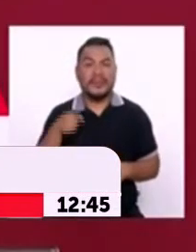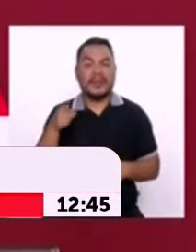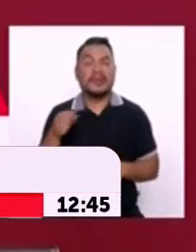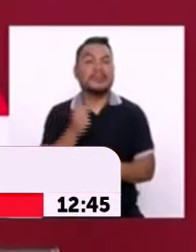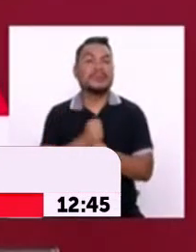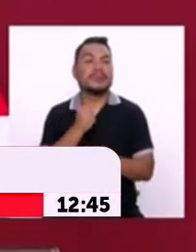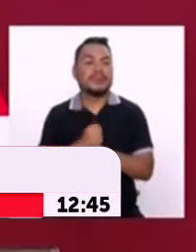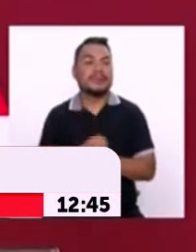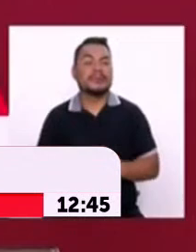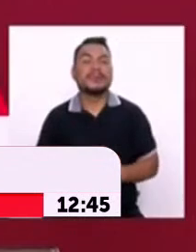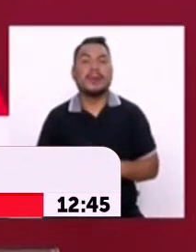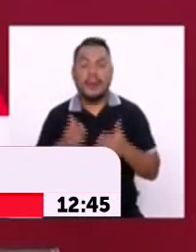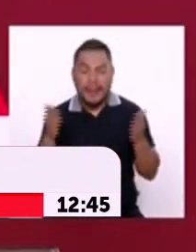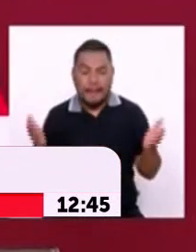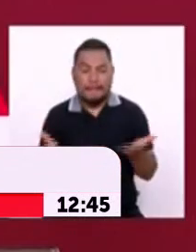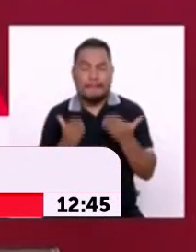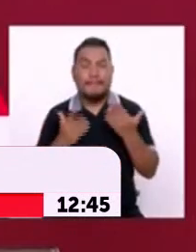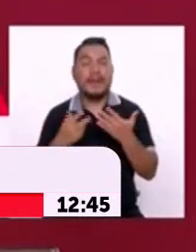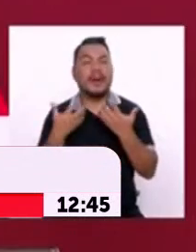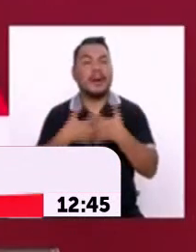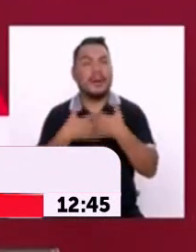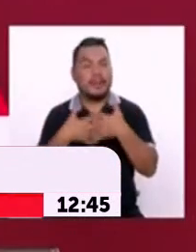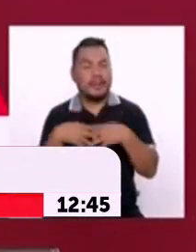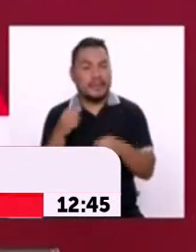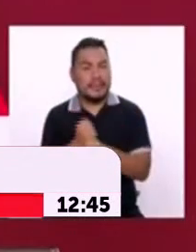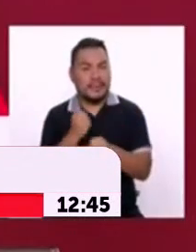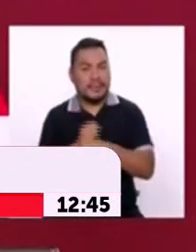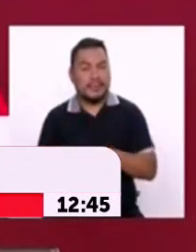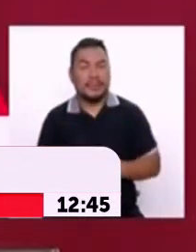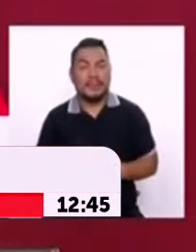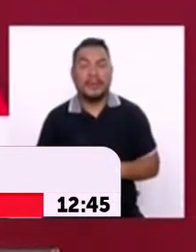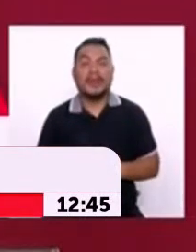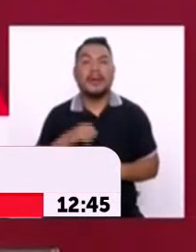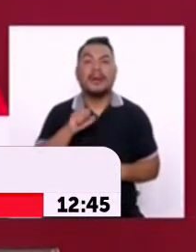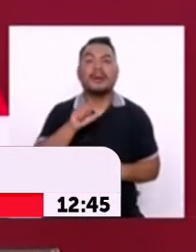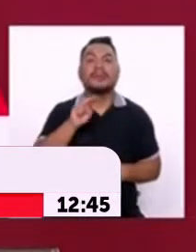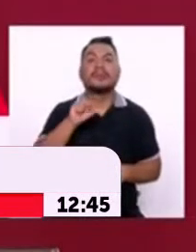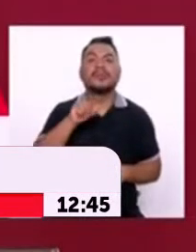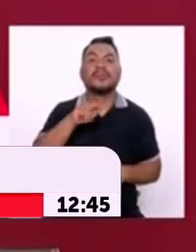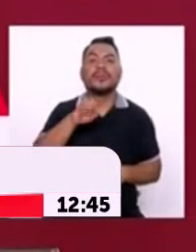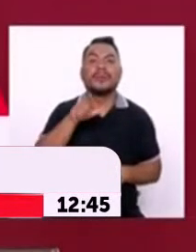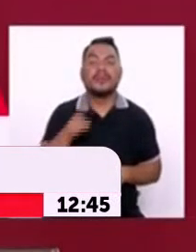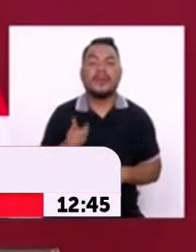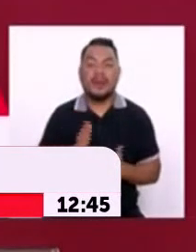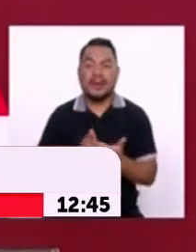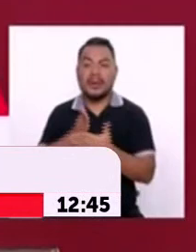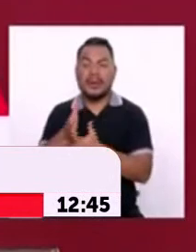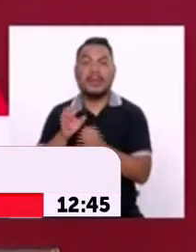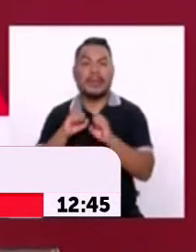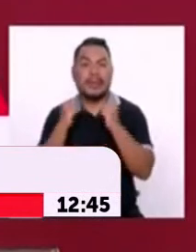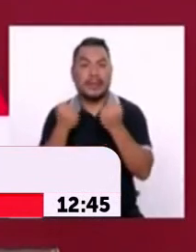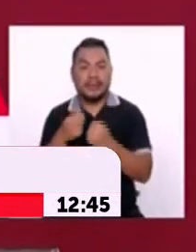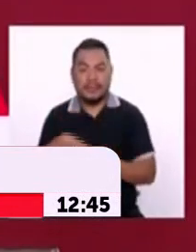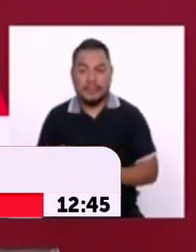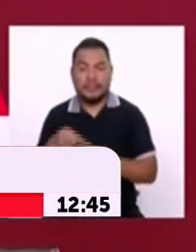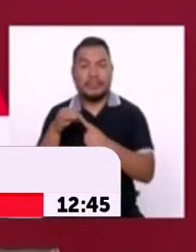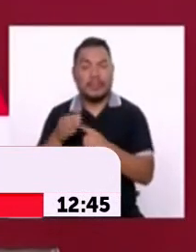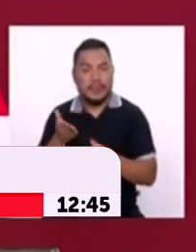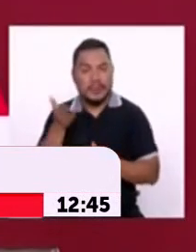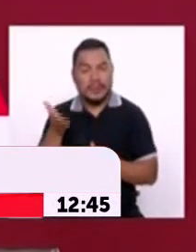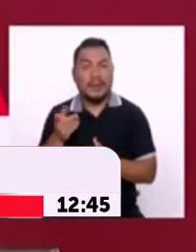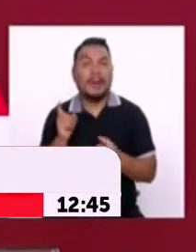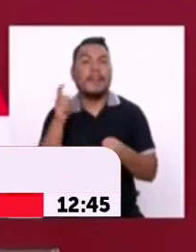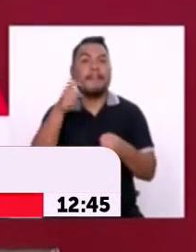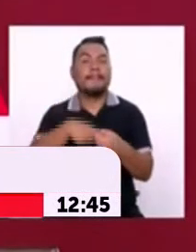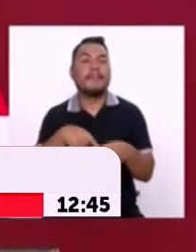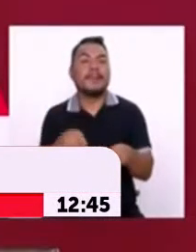Ministerio de Trabajo y Promoción del Empleo. La SUNAFIL, a través de sus equipos especializados